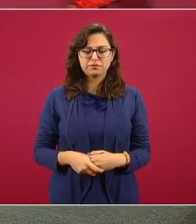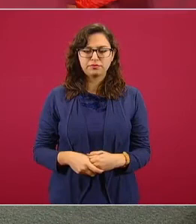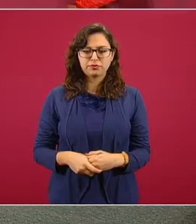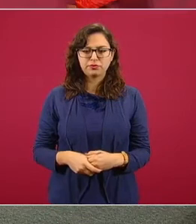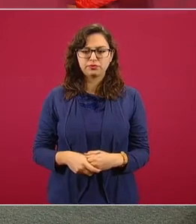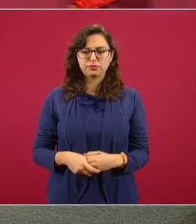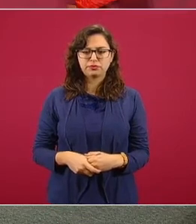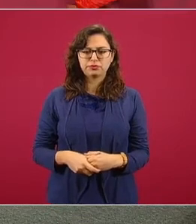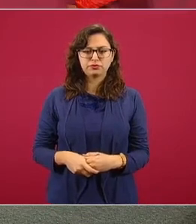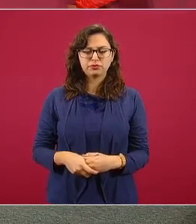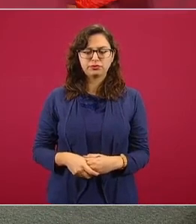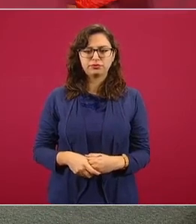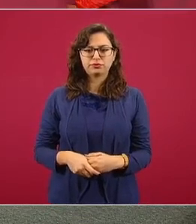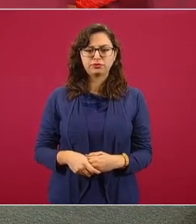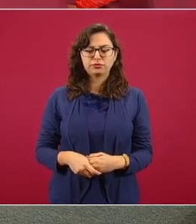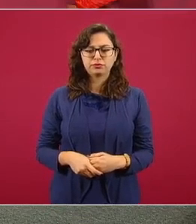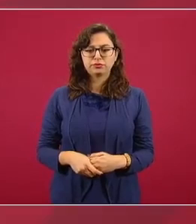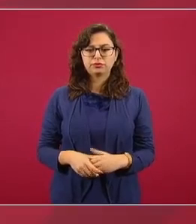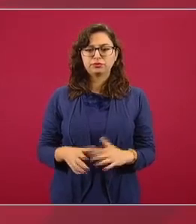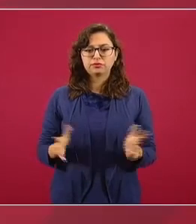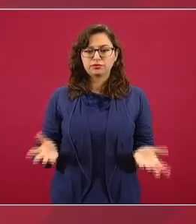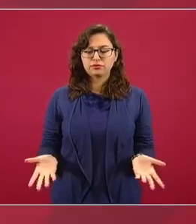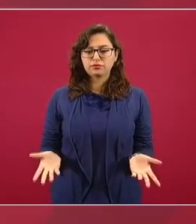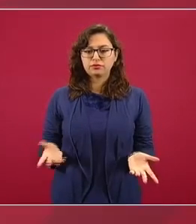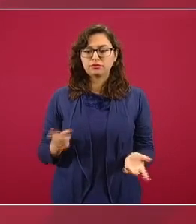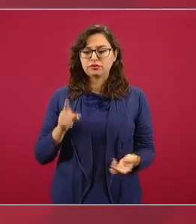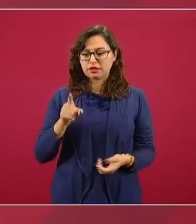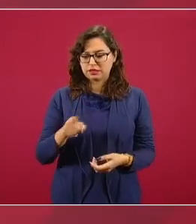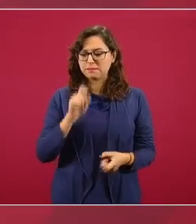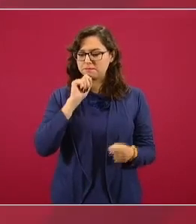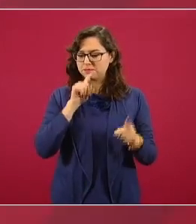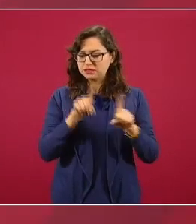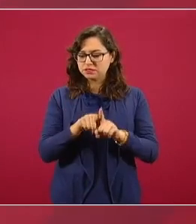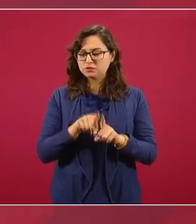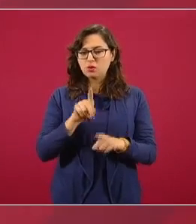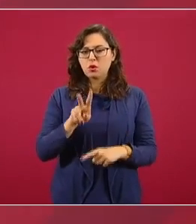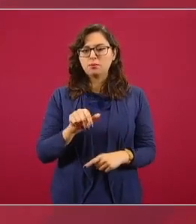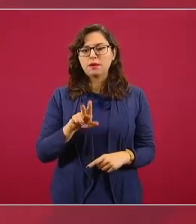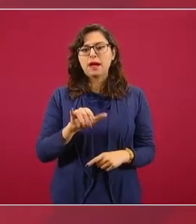Voy a procurar, si vamos a Bavispe, como hicimos el compromiso,